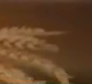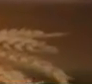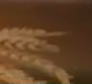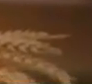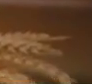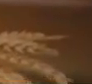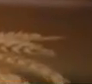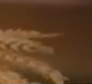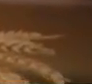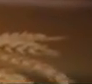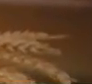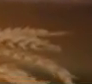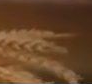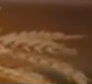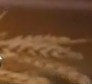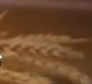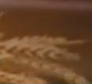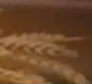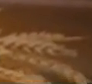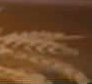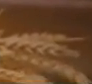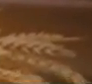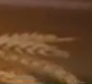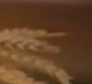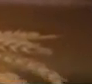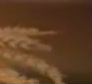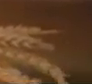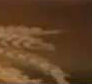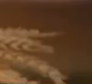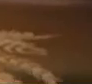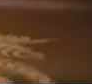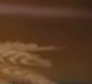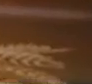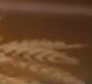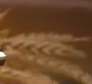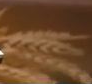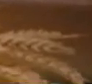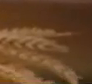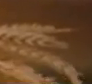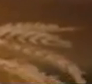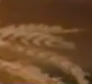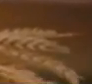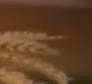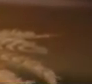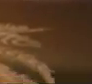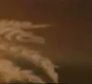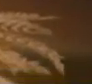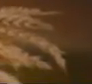Yeah.